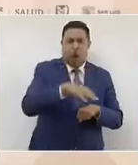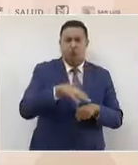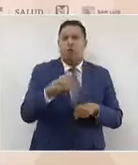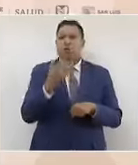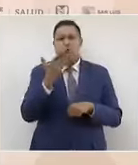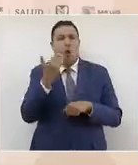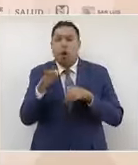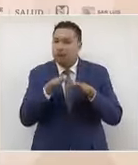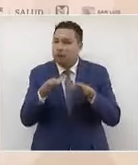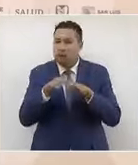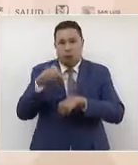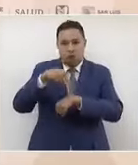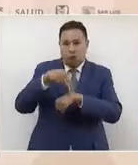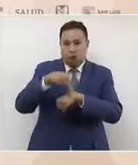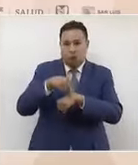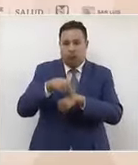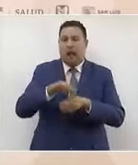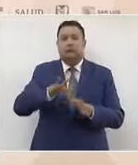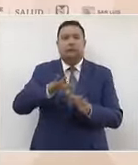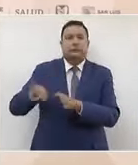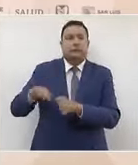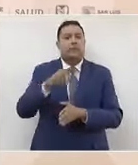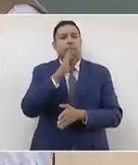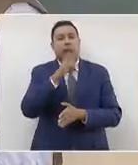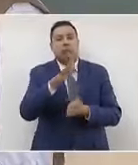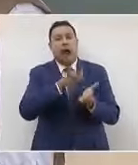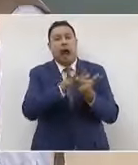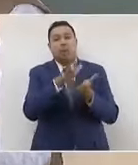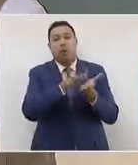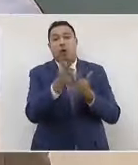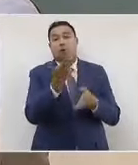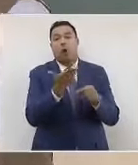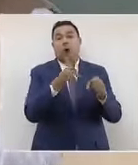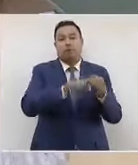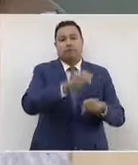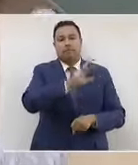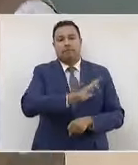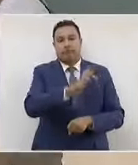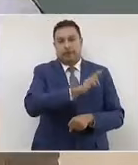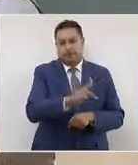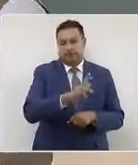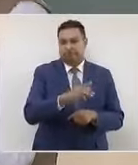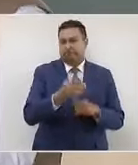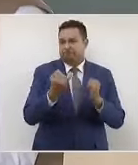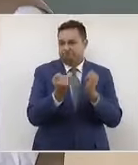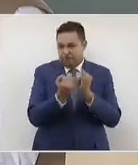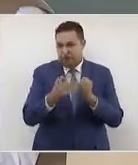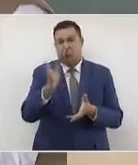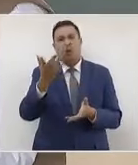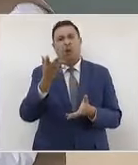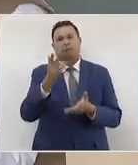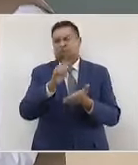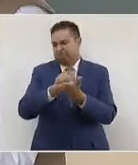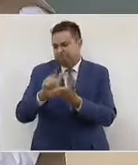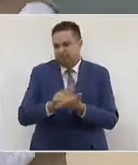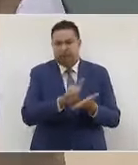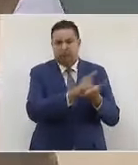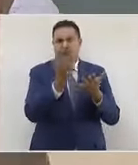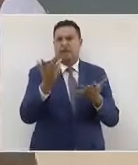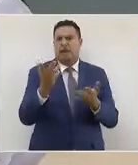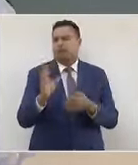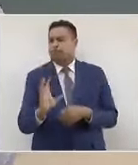de haber trabajadores institucionales a favor de servicios privados. Lavandería, servicios de higiene y